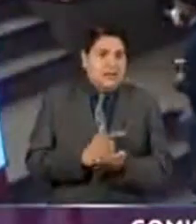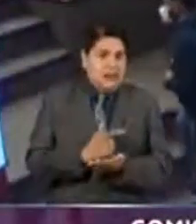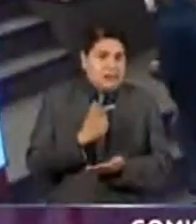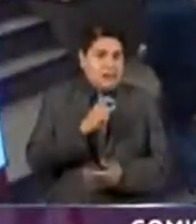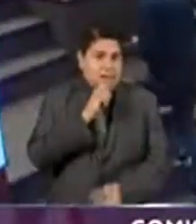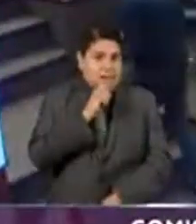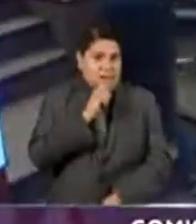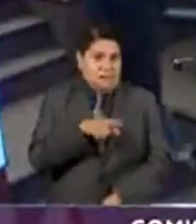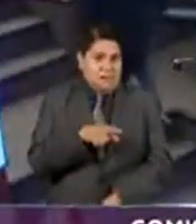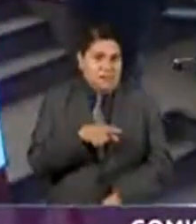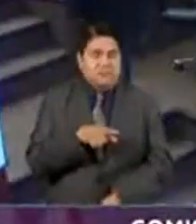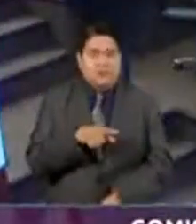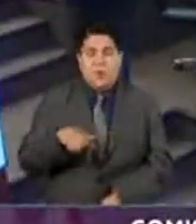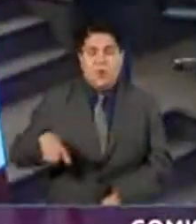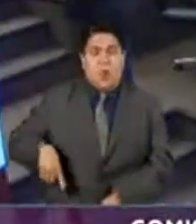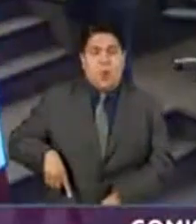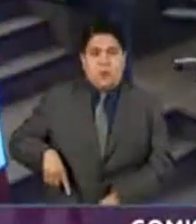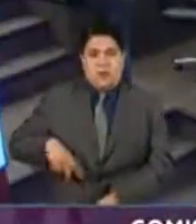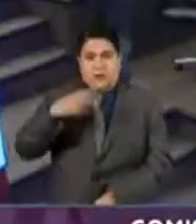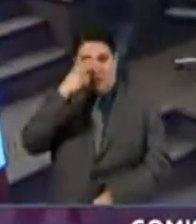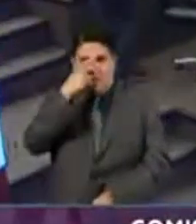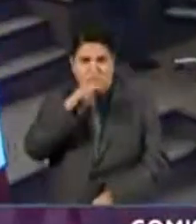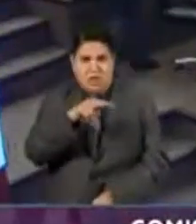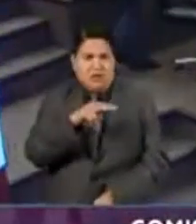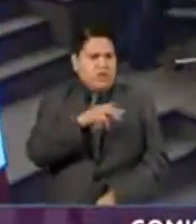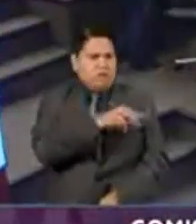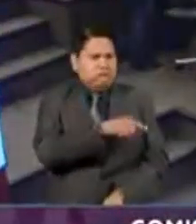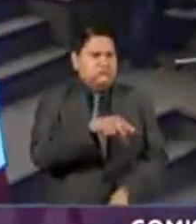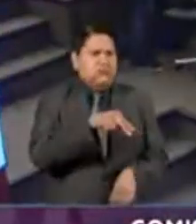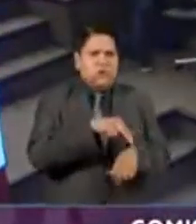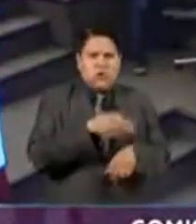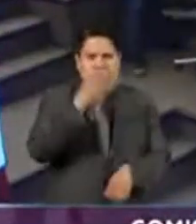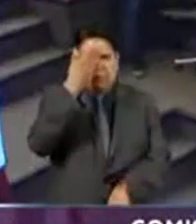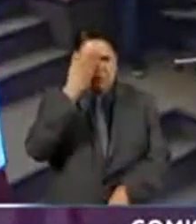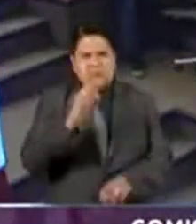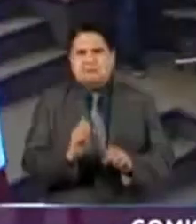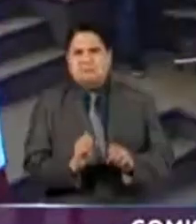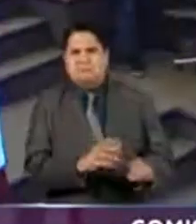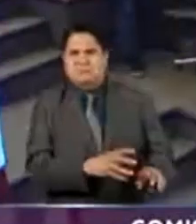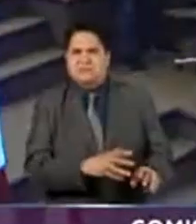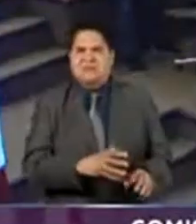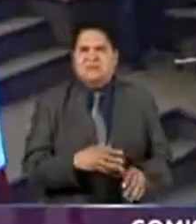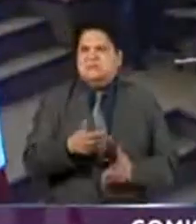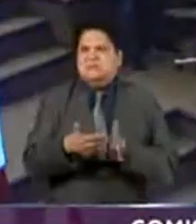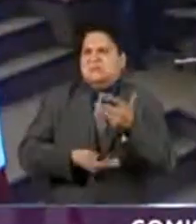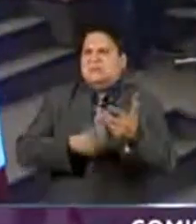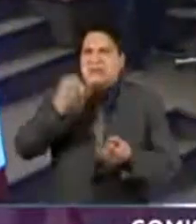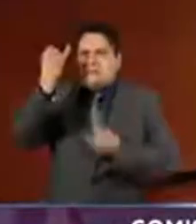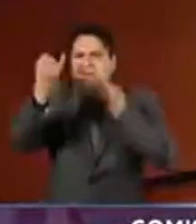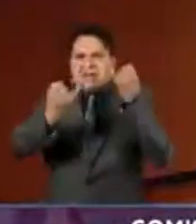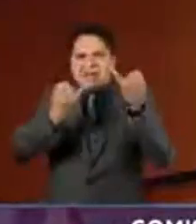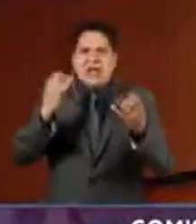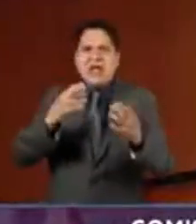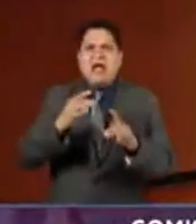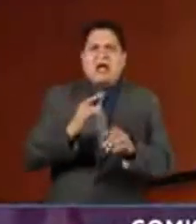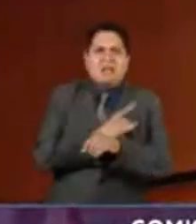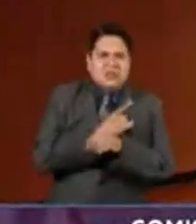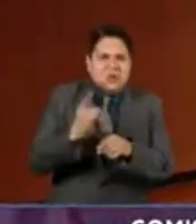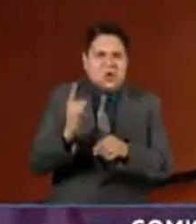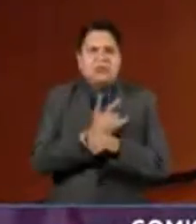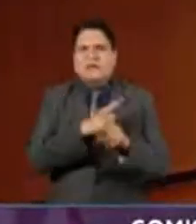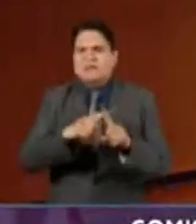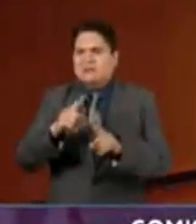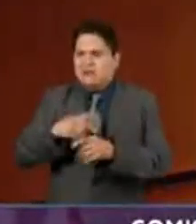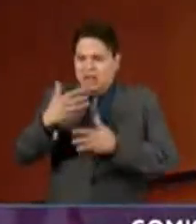gobierno mexicano ha dejado solo al personal de salud. La improvisación, el desconocimiento y el desorden administrativo en la